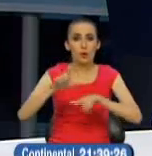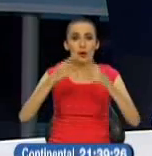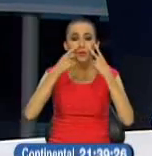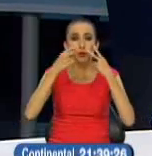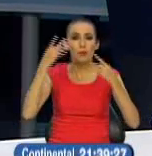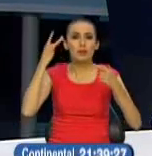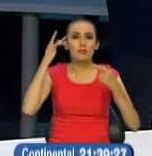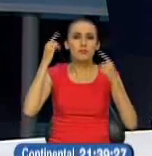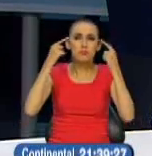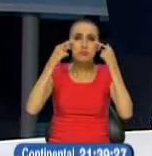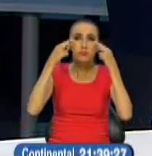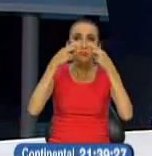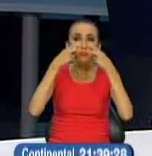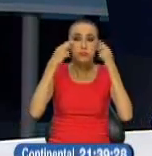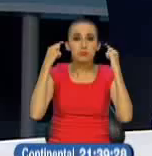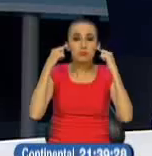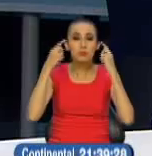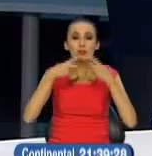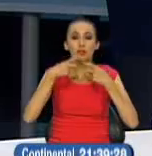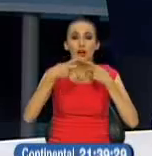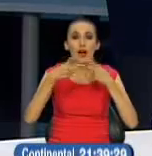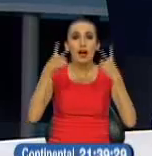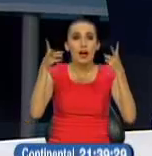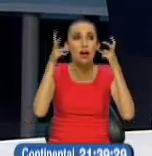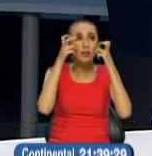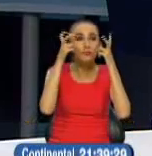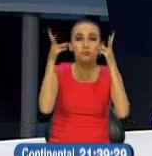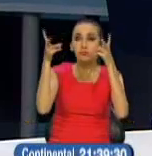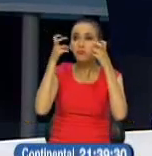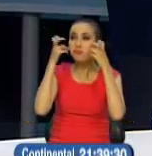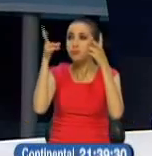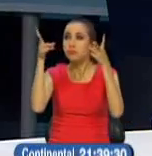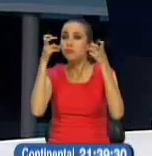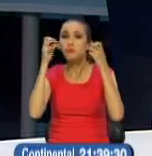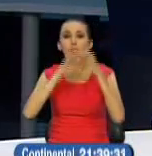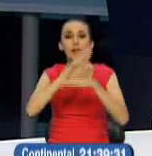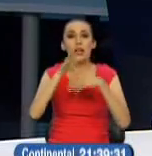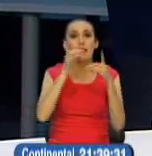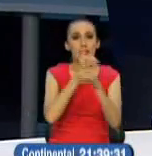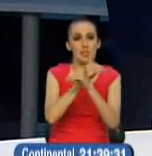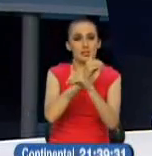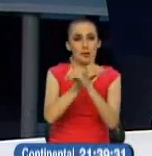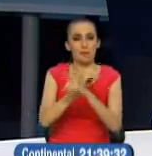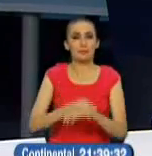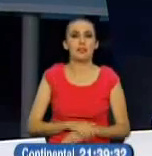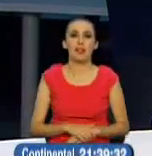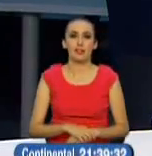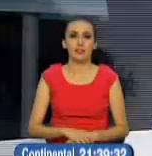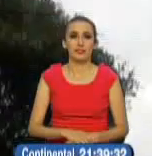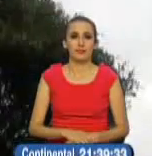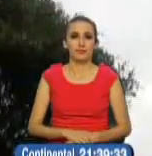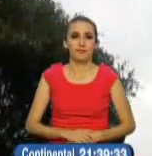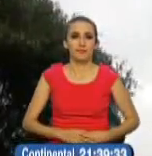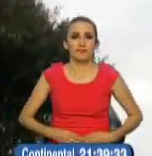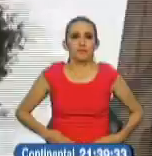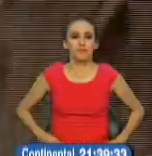Sentidos, que nos invita a ampliar nuestra percepción del arte desde las discapacidades.